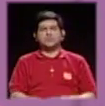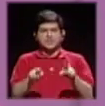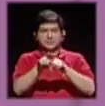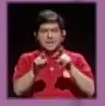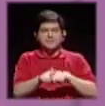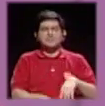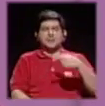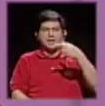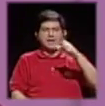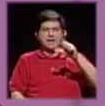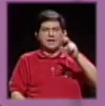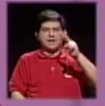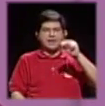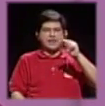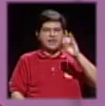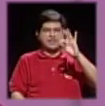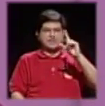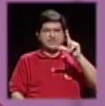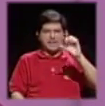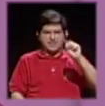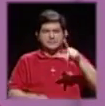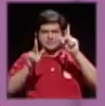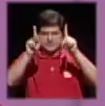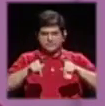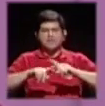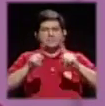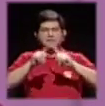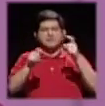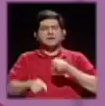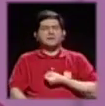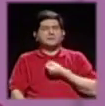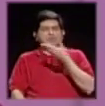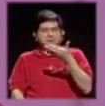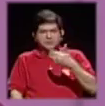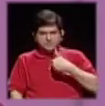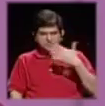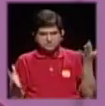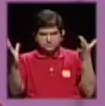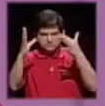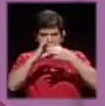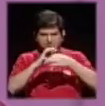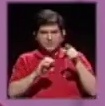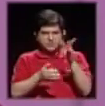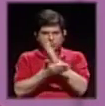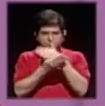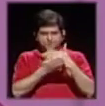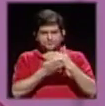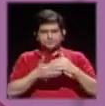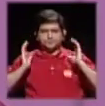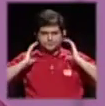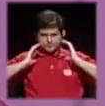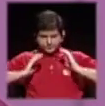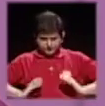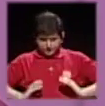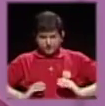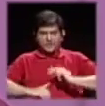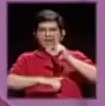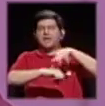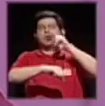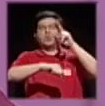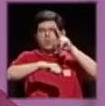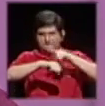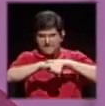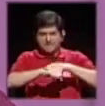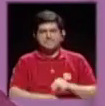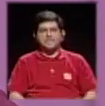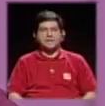las personas y que tiene que ver con distintas expresiones que hay en relación con estas partes del cuerpo que generalmente